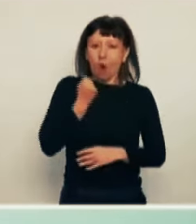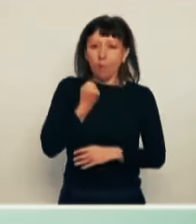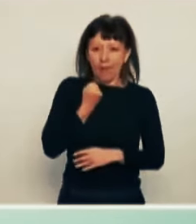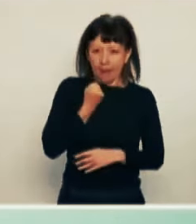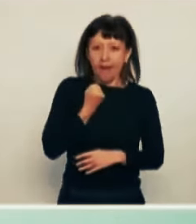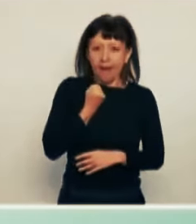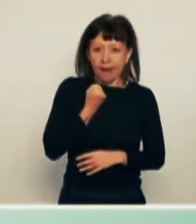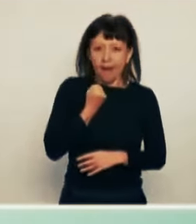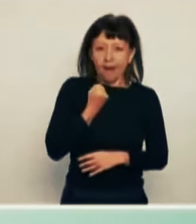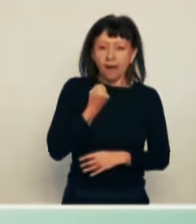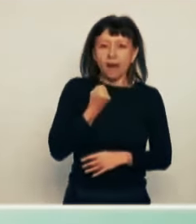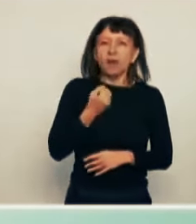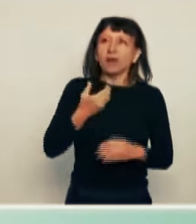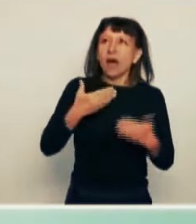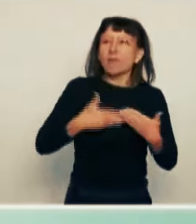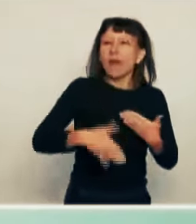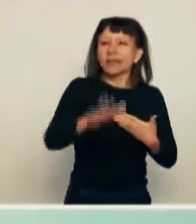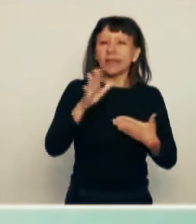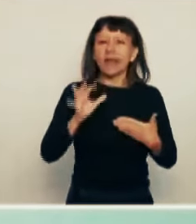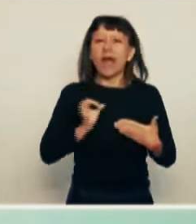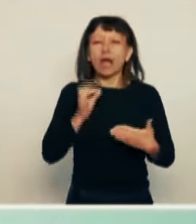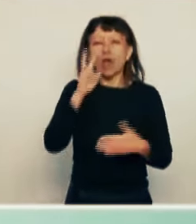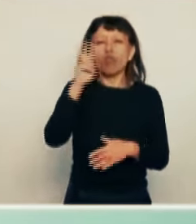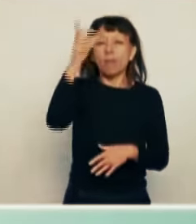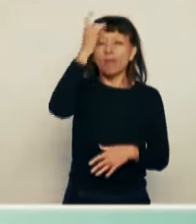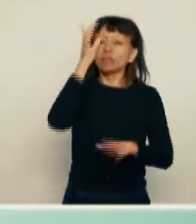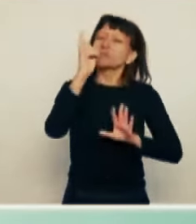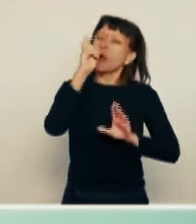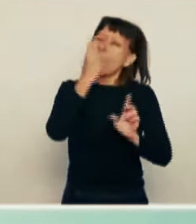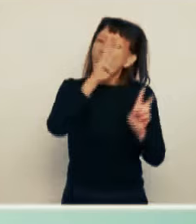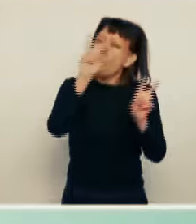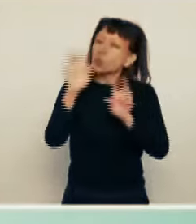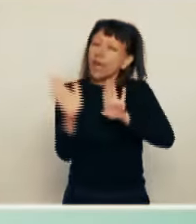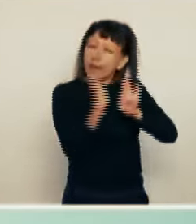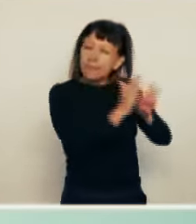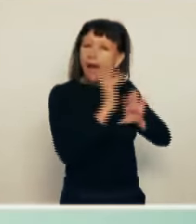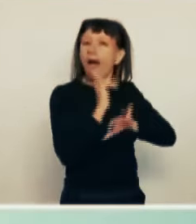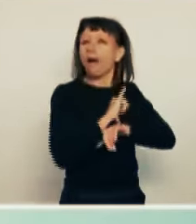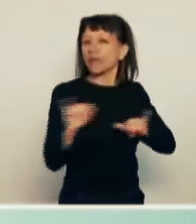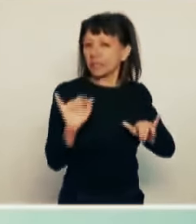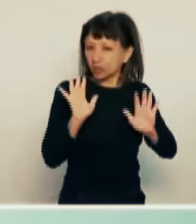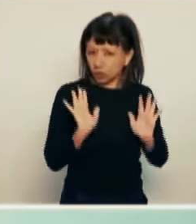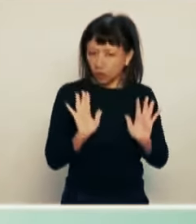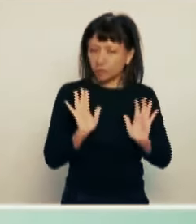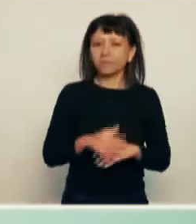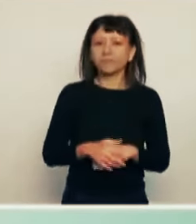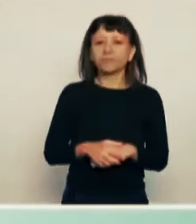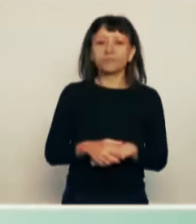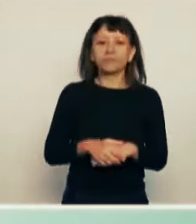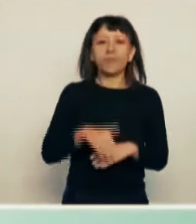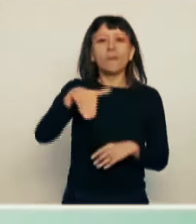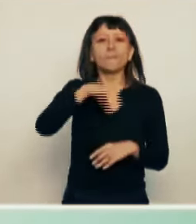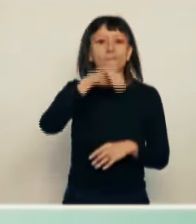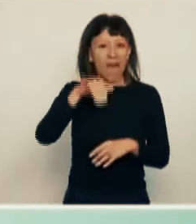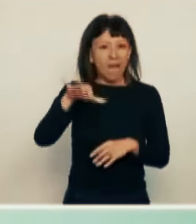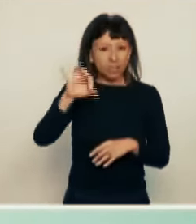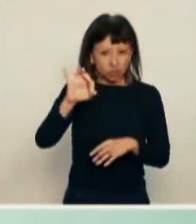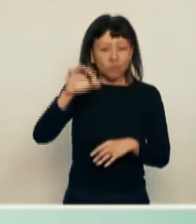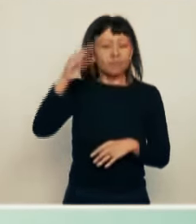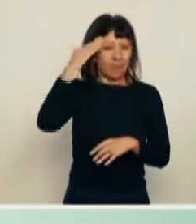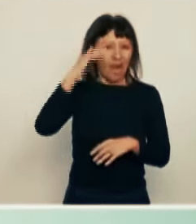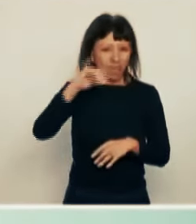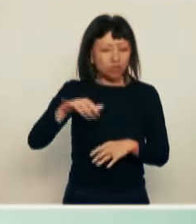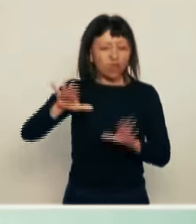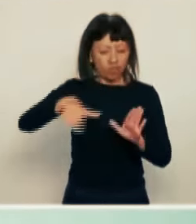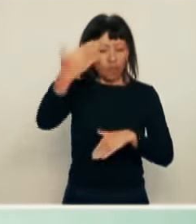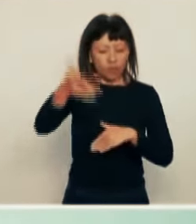a partir del año 2012. Mención aparte, paso un aviso. Marzo, voy a hablar después más adelante de